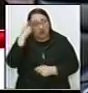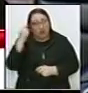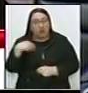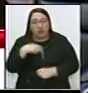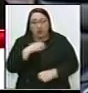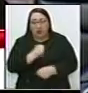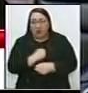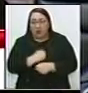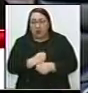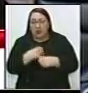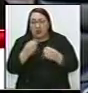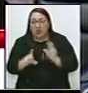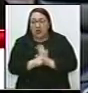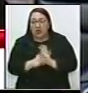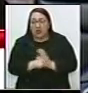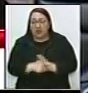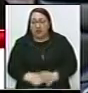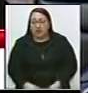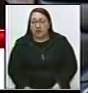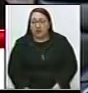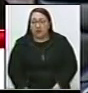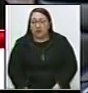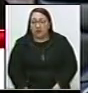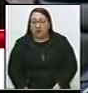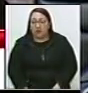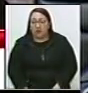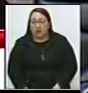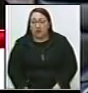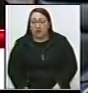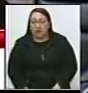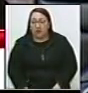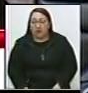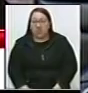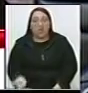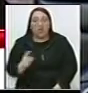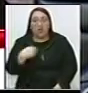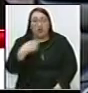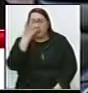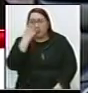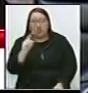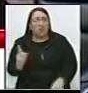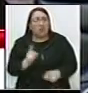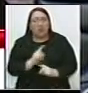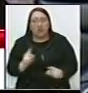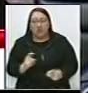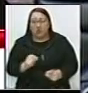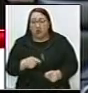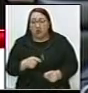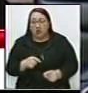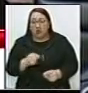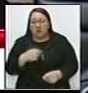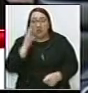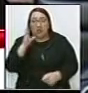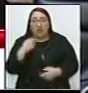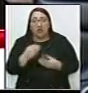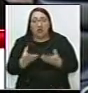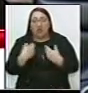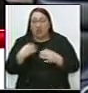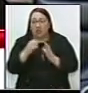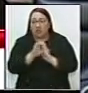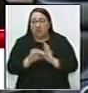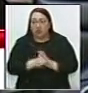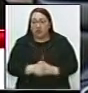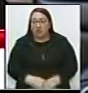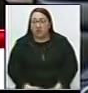función es legislar y que no vamos a claudicar. No vamos a claudicar en ese mandato que nos da la